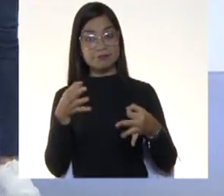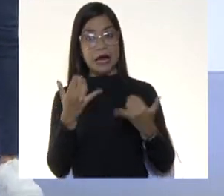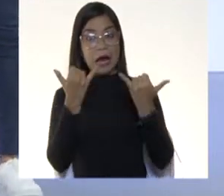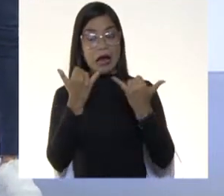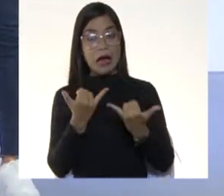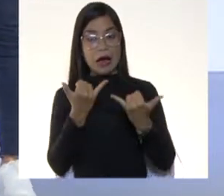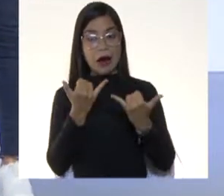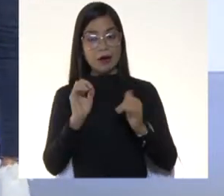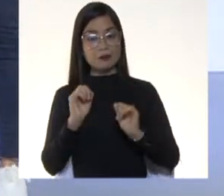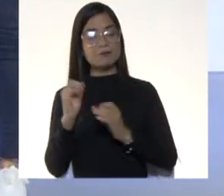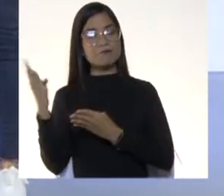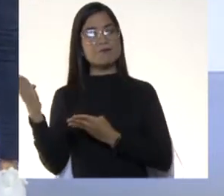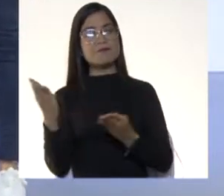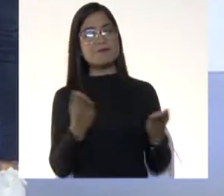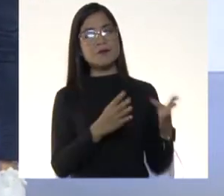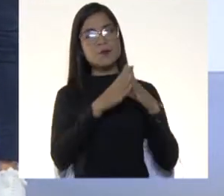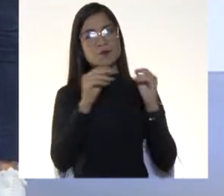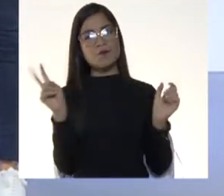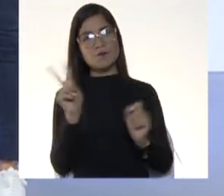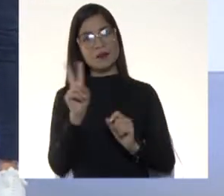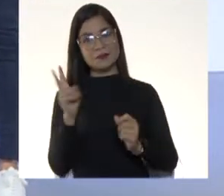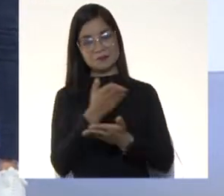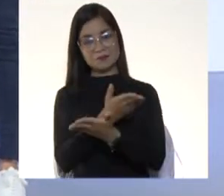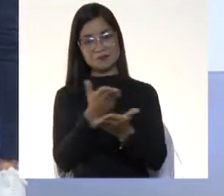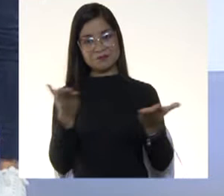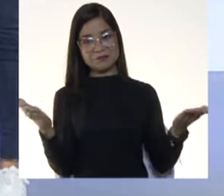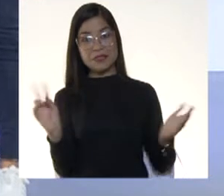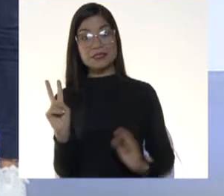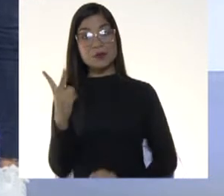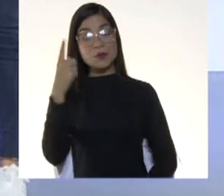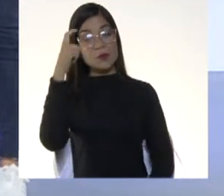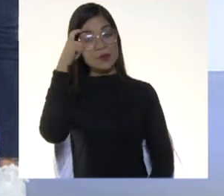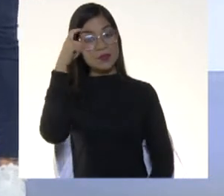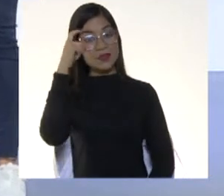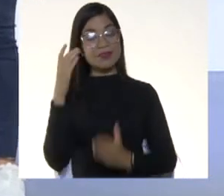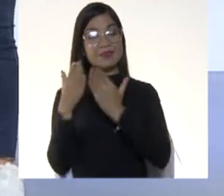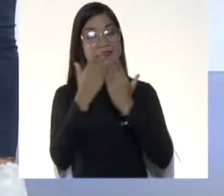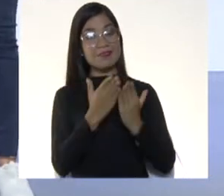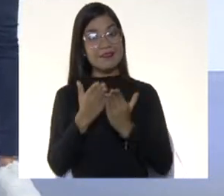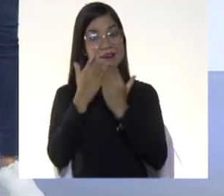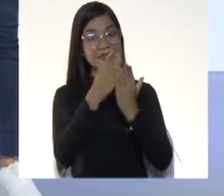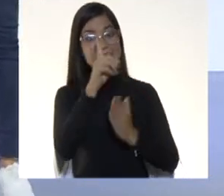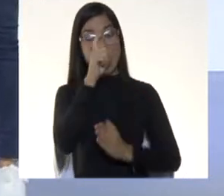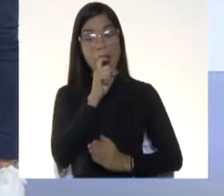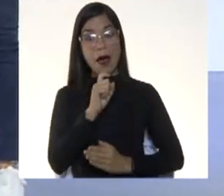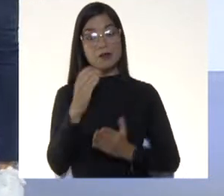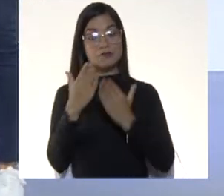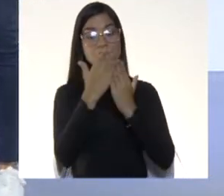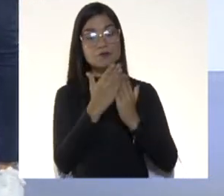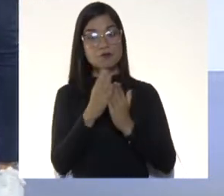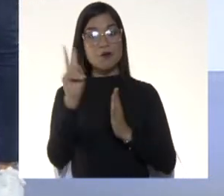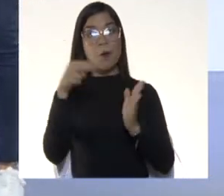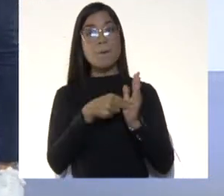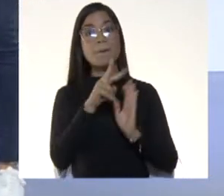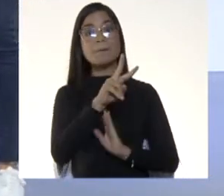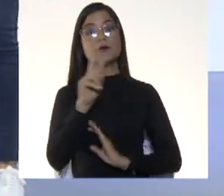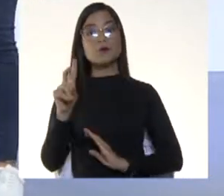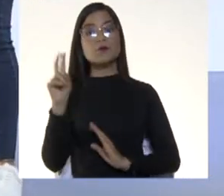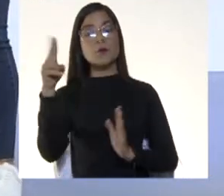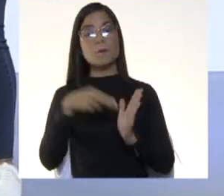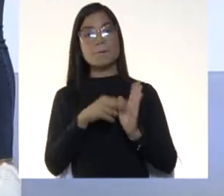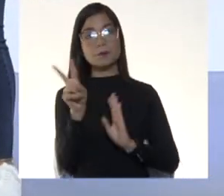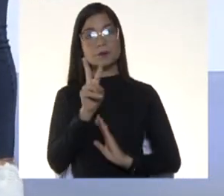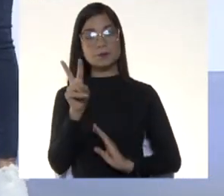más que darle la bienvenida a toda Venezuela a su segundo día de clase de este año escolar